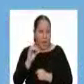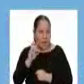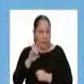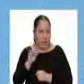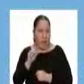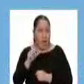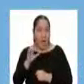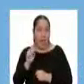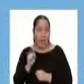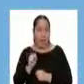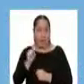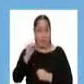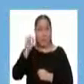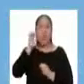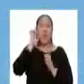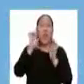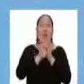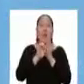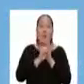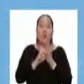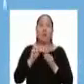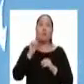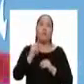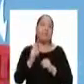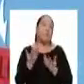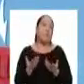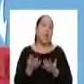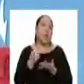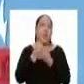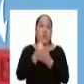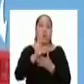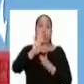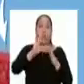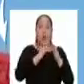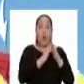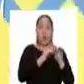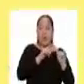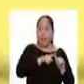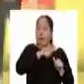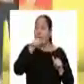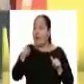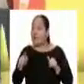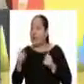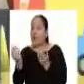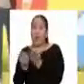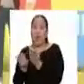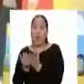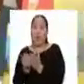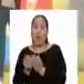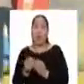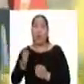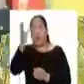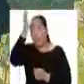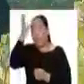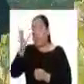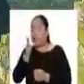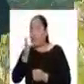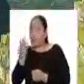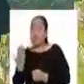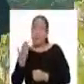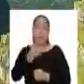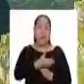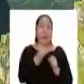una red de vías permite que tú puedas ir de tu casa al colegio. que tus padres vayan al trabajo o que en